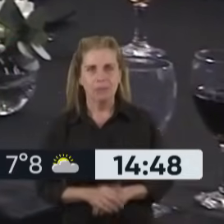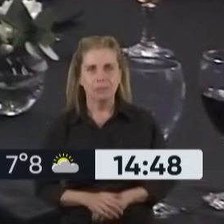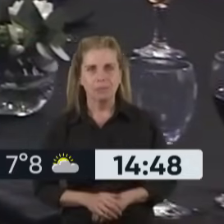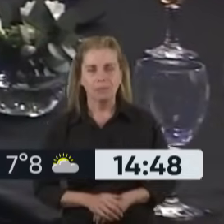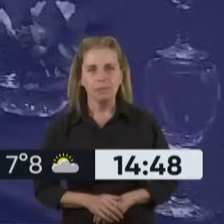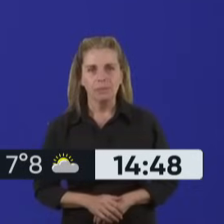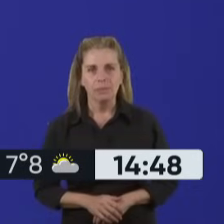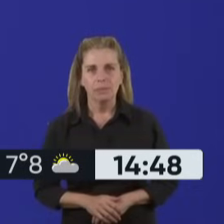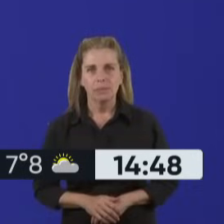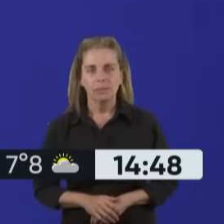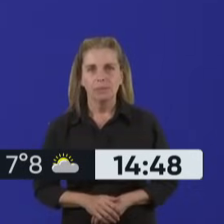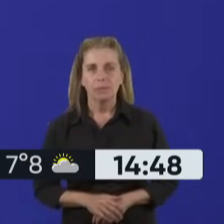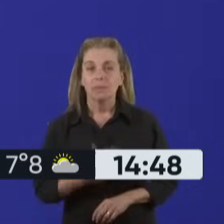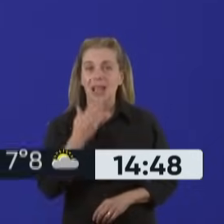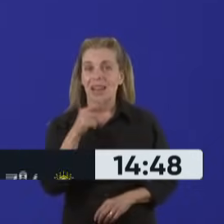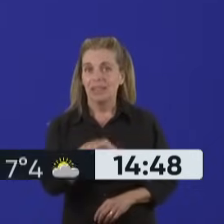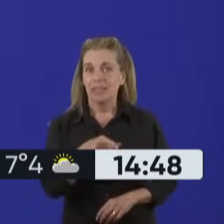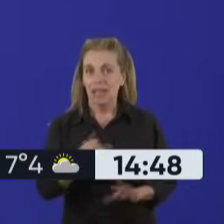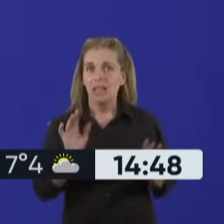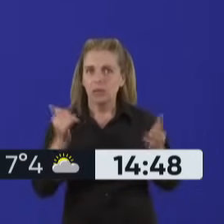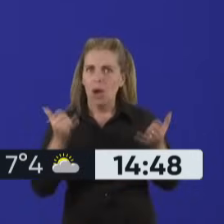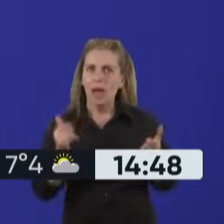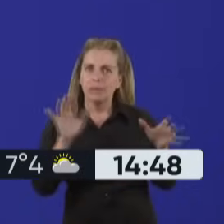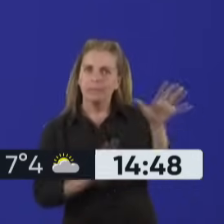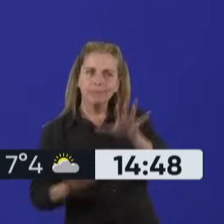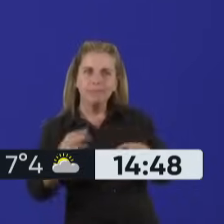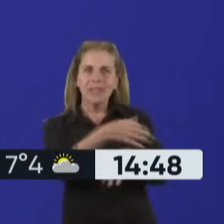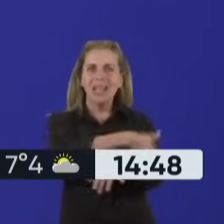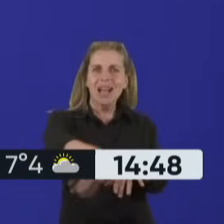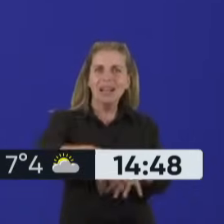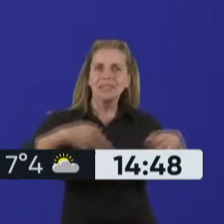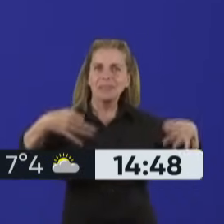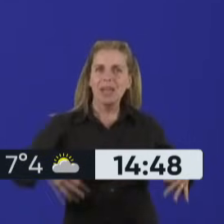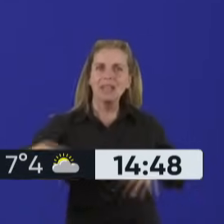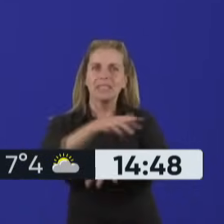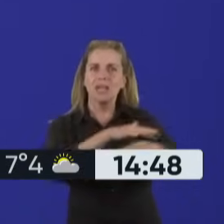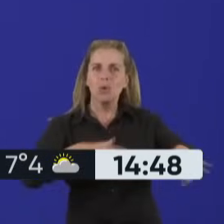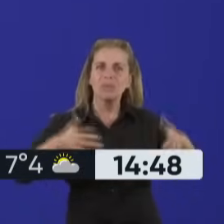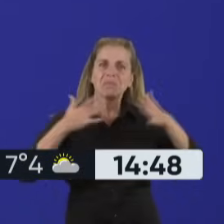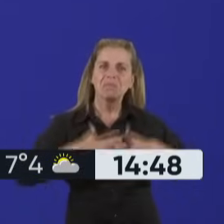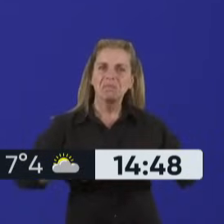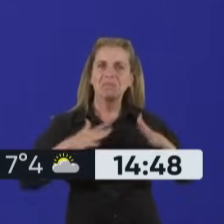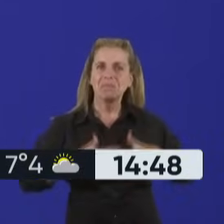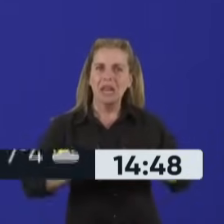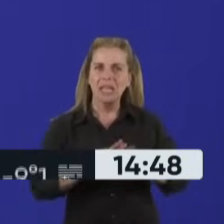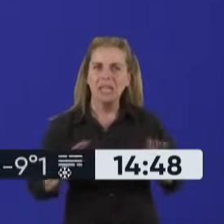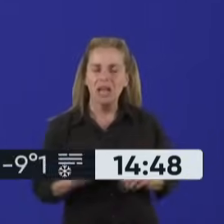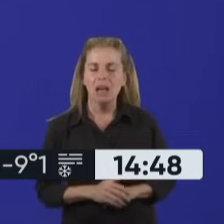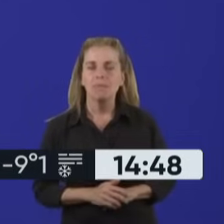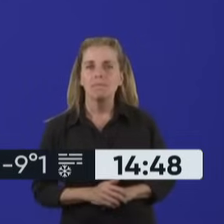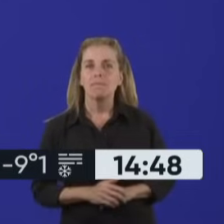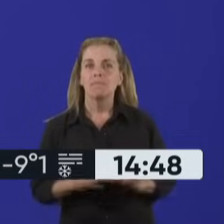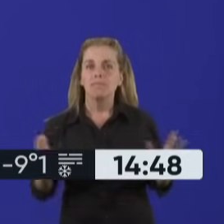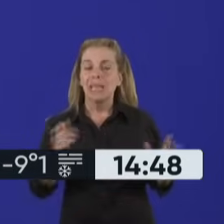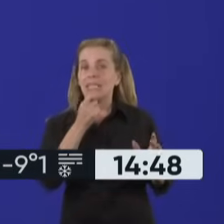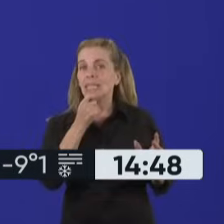Y eso nos permitió tener orden en las calles, volvió el orden a la Argentina. Sin orden tampoco hay